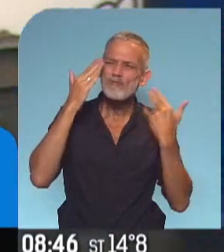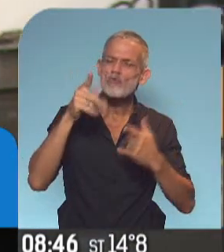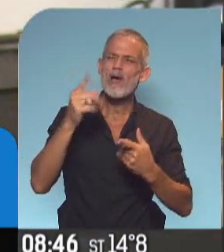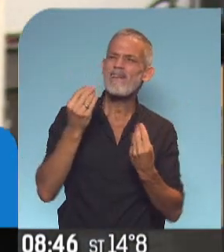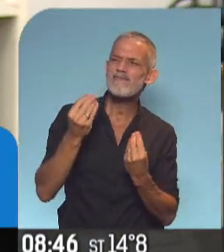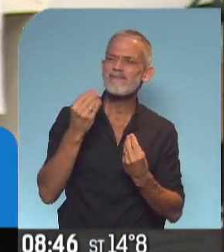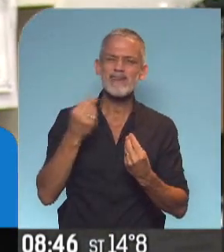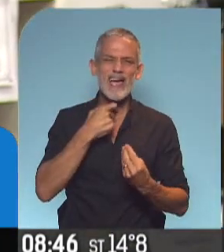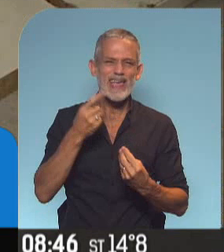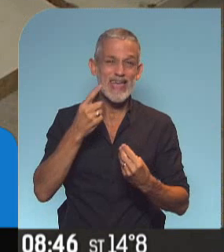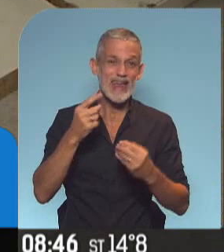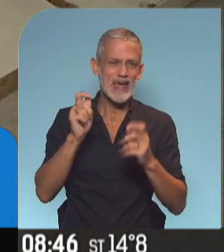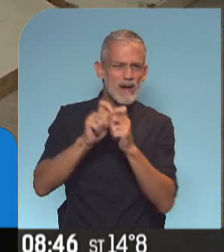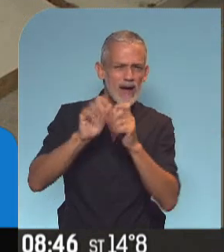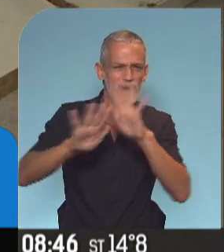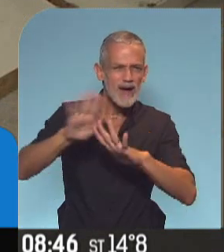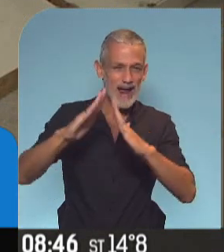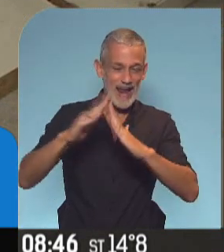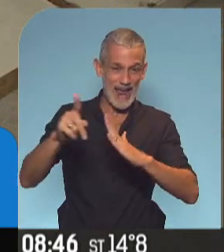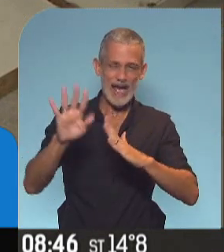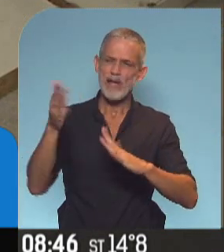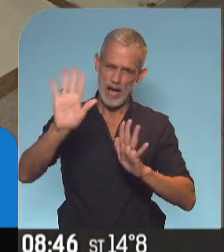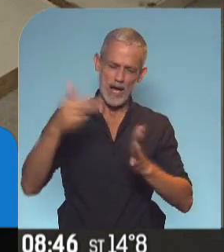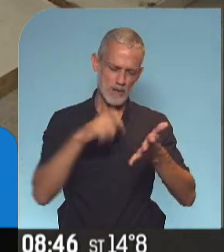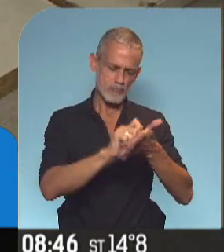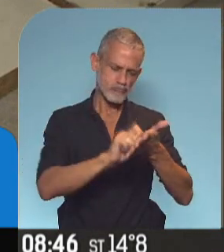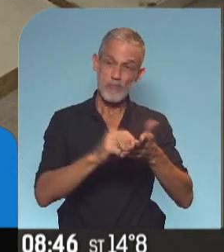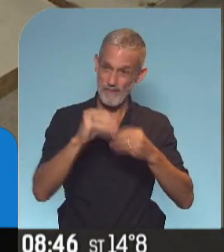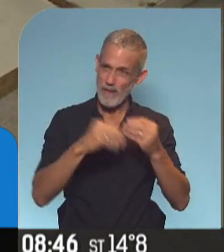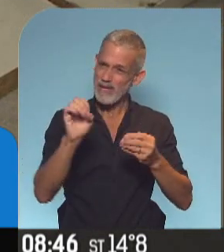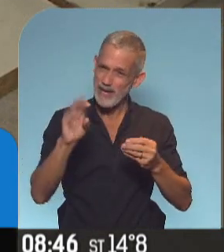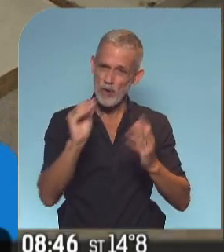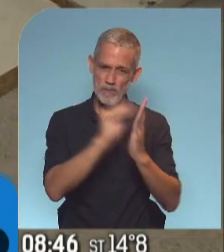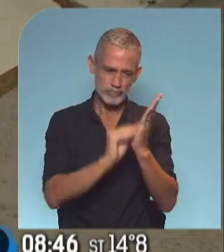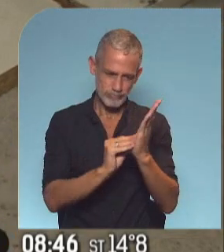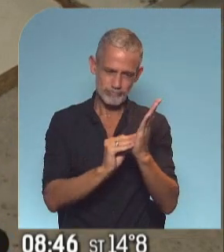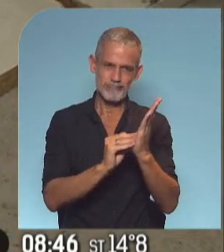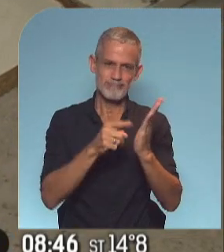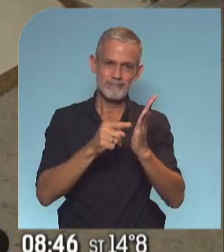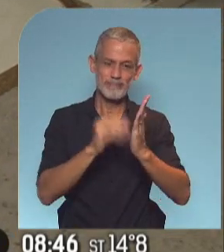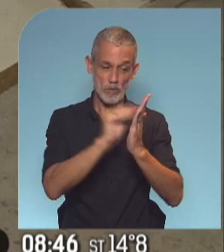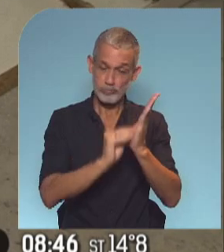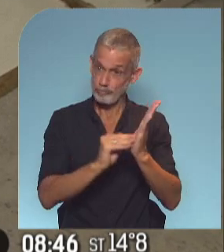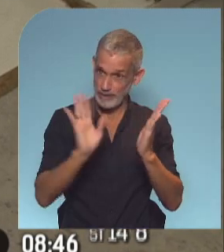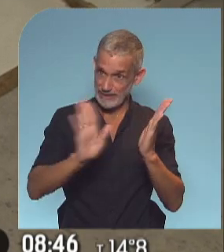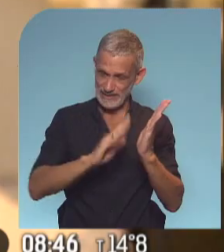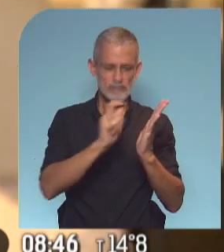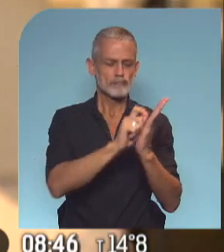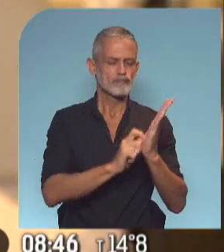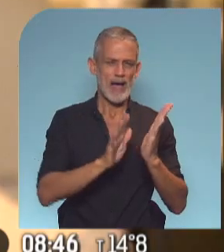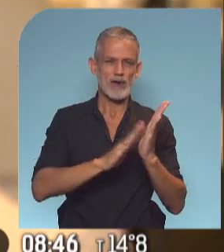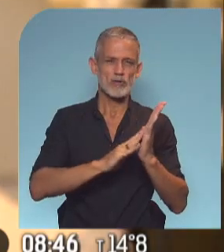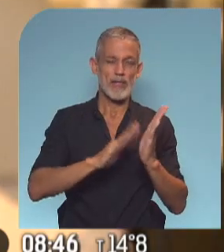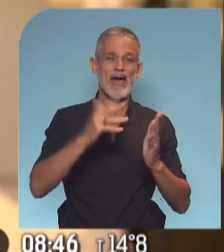que se dispone a hacer a partir de ahí hacemos una registración de esa familia y ya queda registrada para tener estos